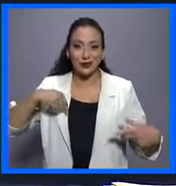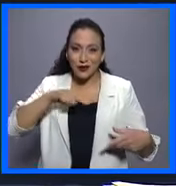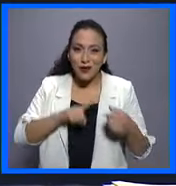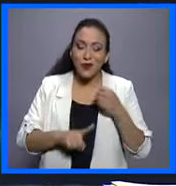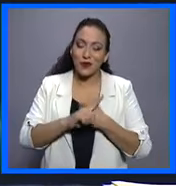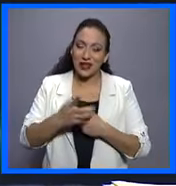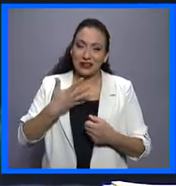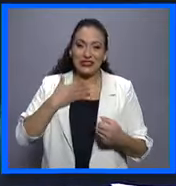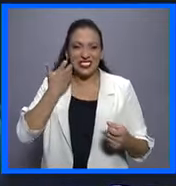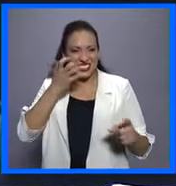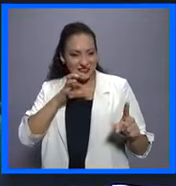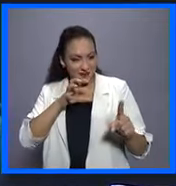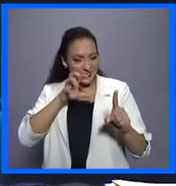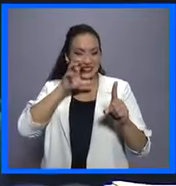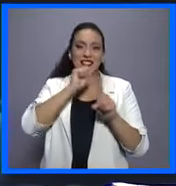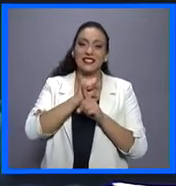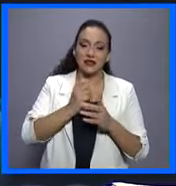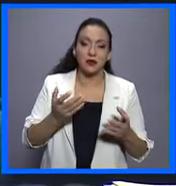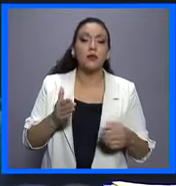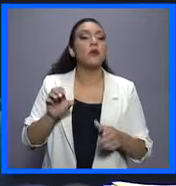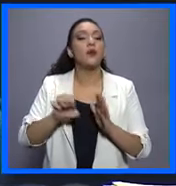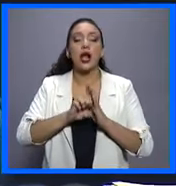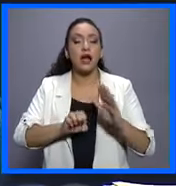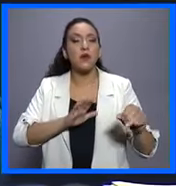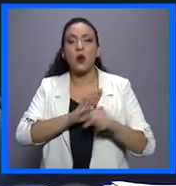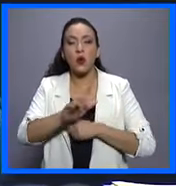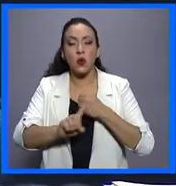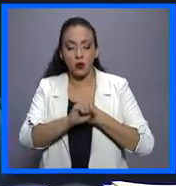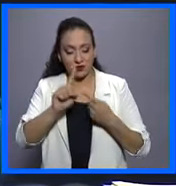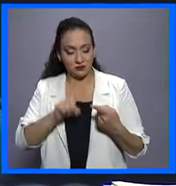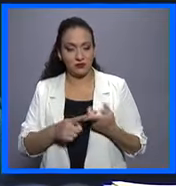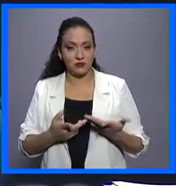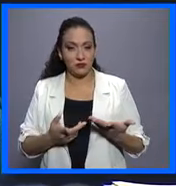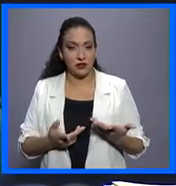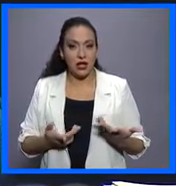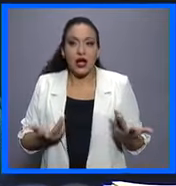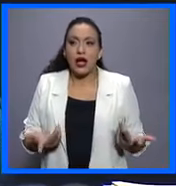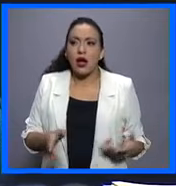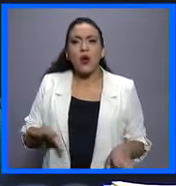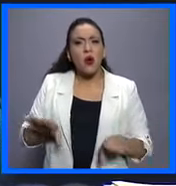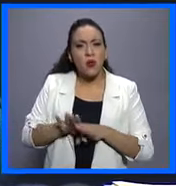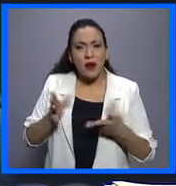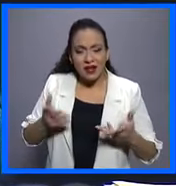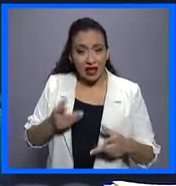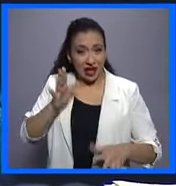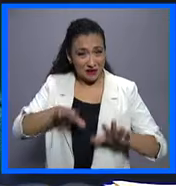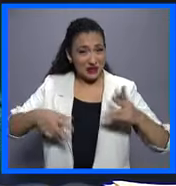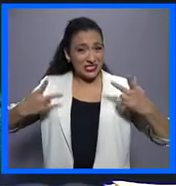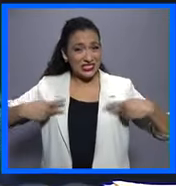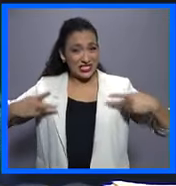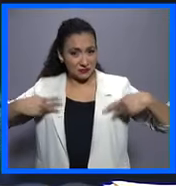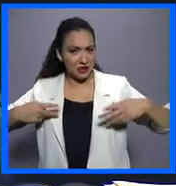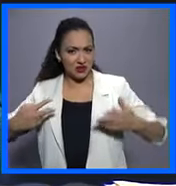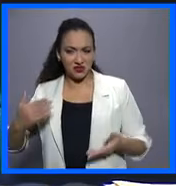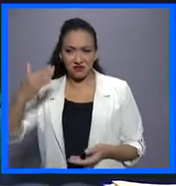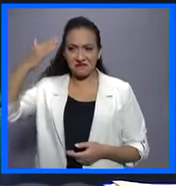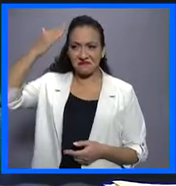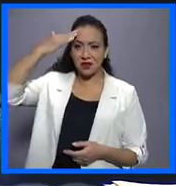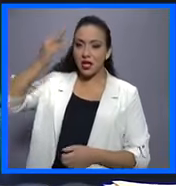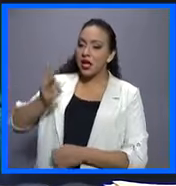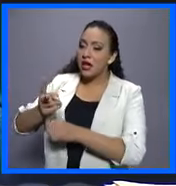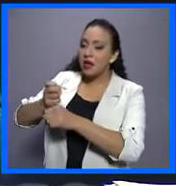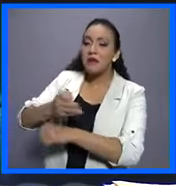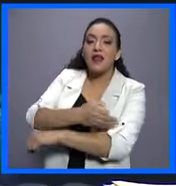tenemos. Primero, ¿cómo acabar con el nepotismo? Pues bueno, también tiene que ver con una decisión de